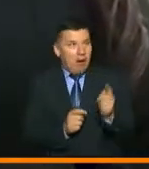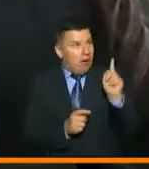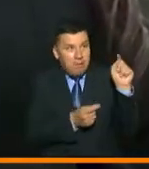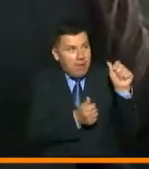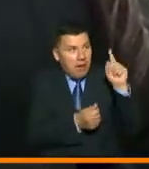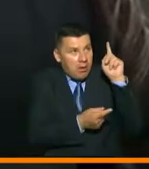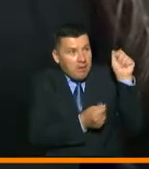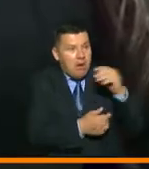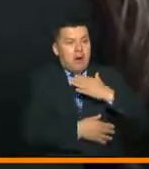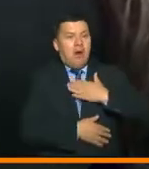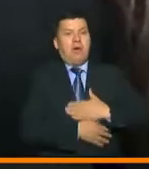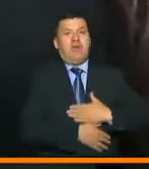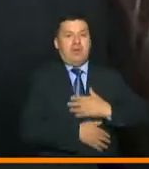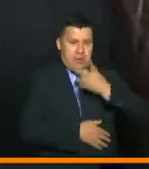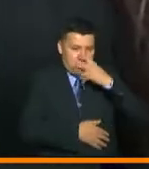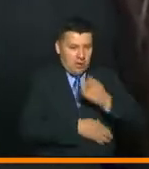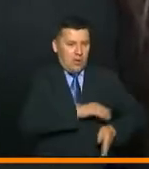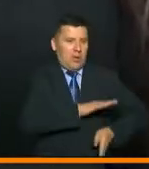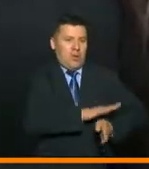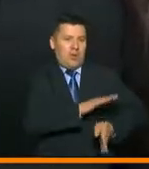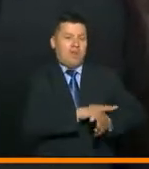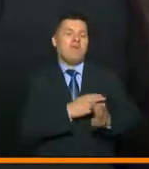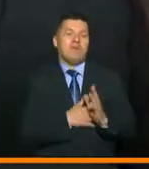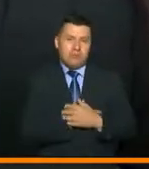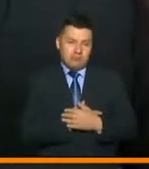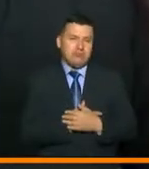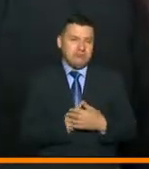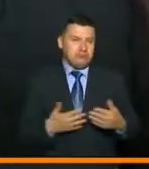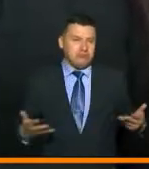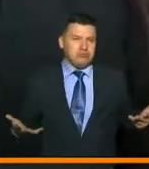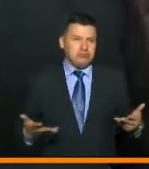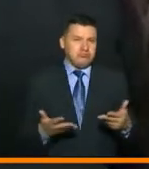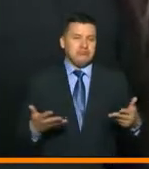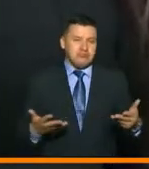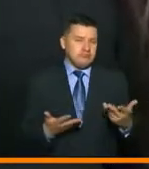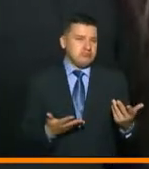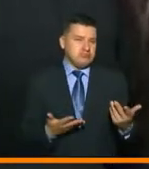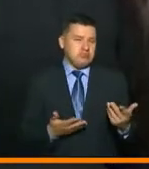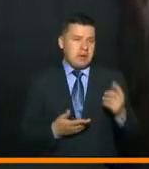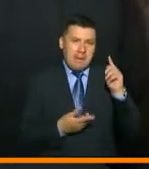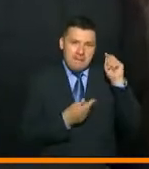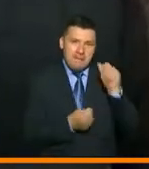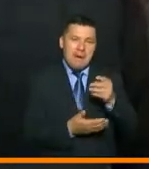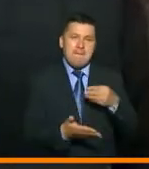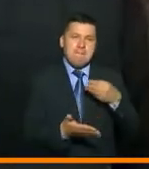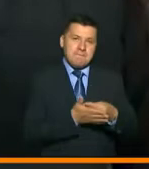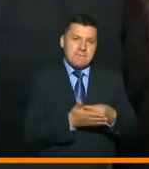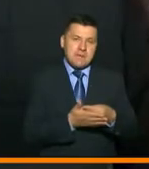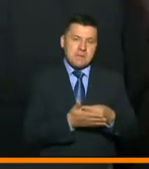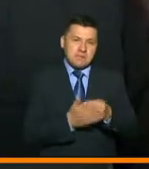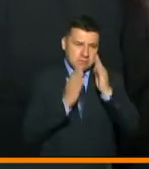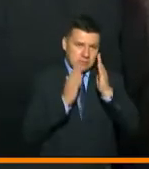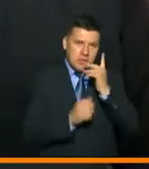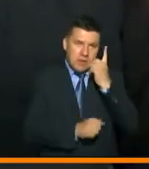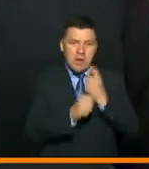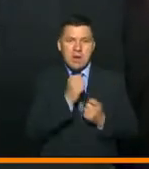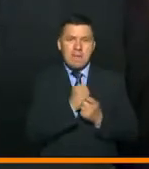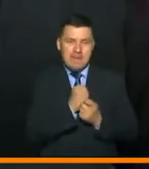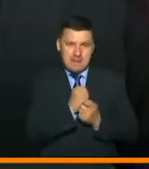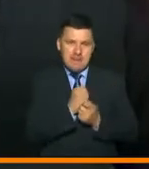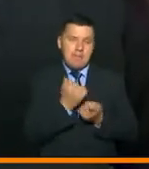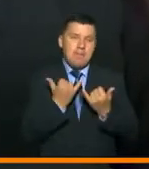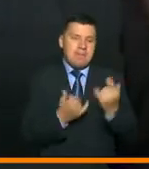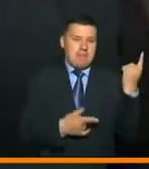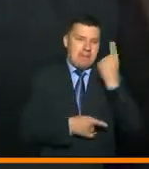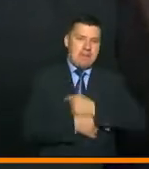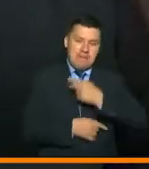adelante con el estudio de nuestros hijos, ya que pues nos colaboraron con el subsidio para pagarle las pensiones del año pasado y hoy